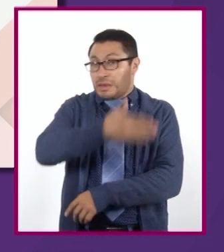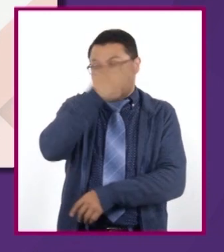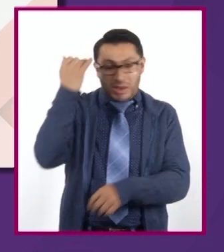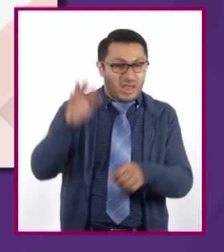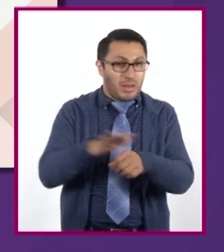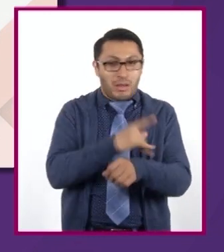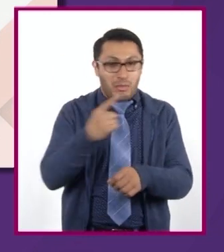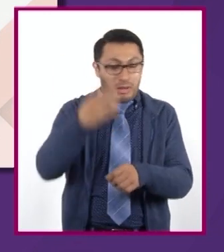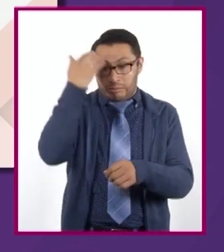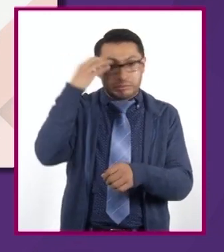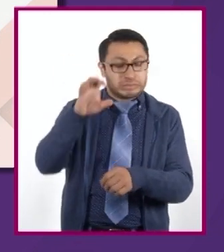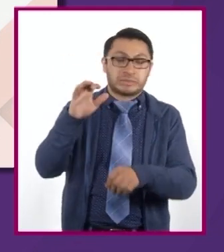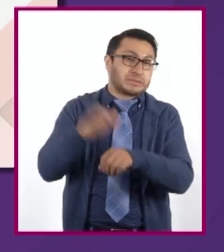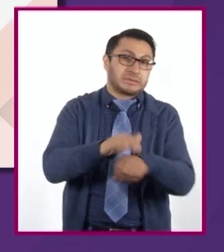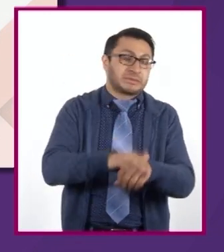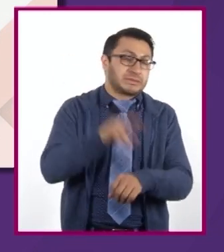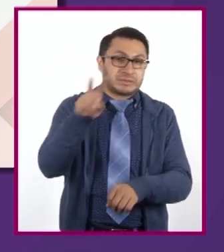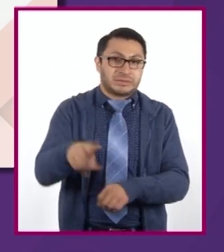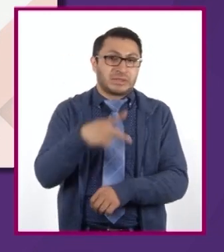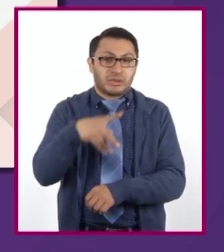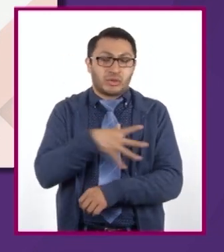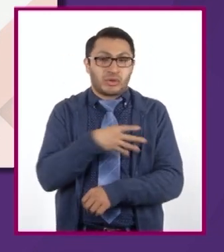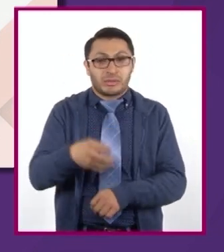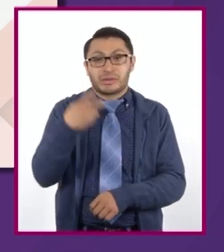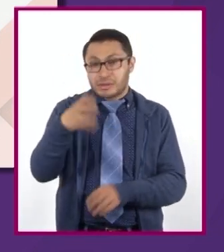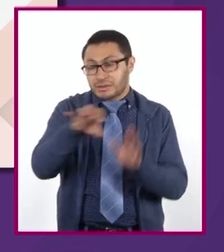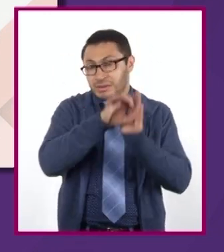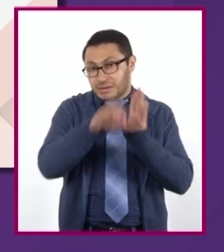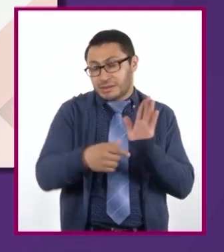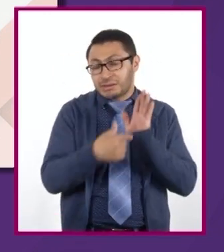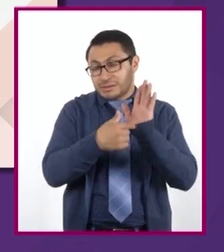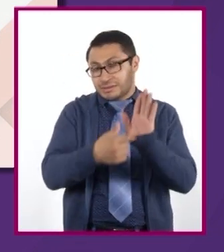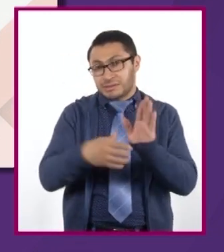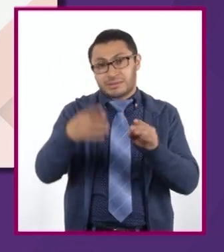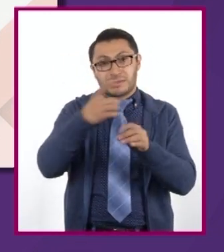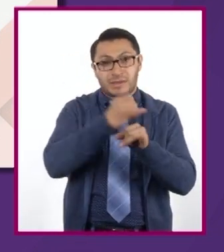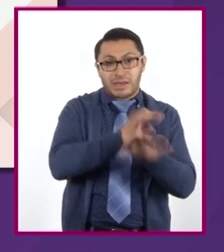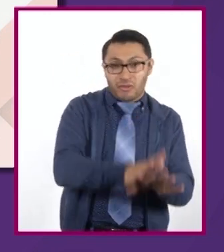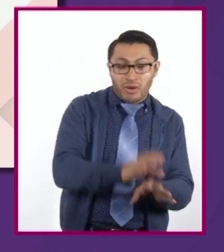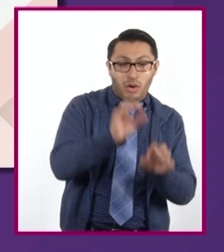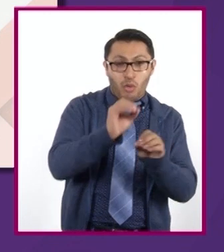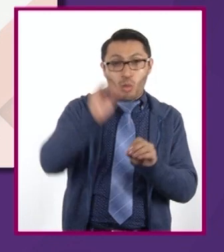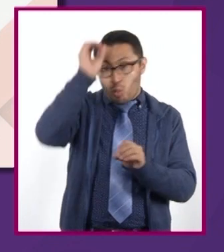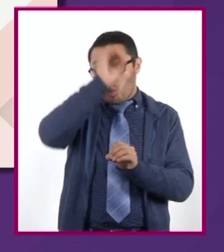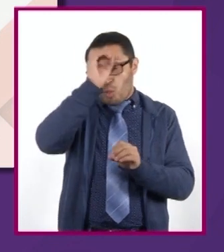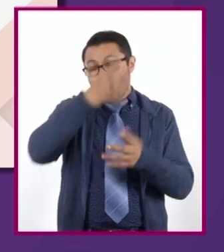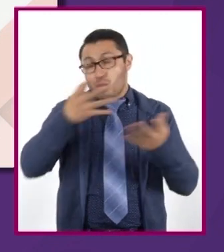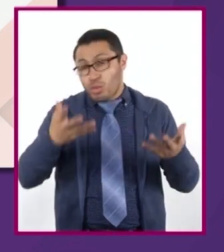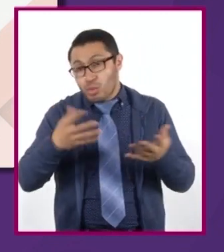verdaderas amistades de sus hijos. ¿Este ejemplo es un dato o una opinión?